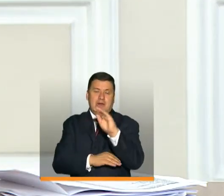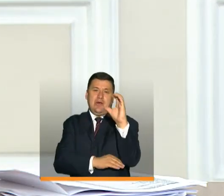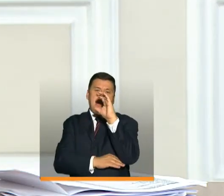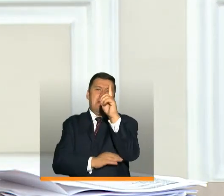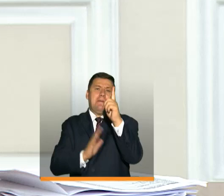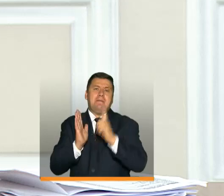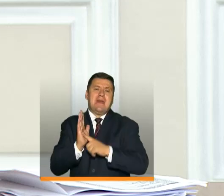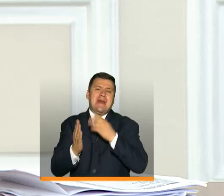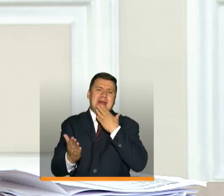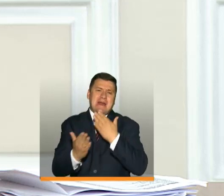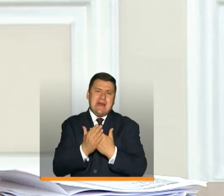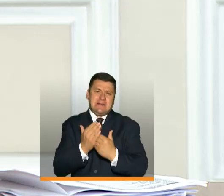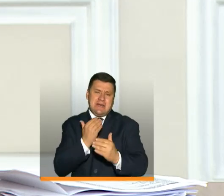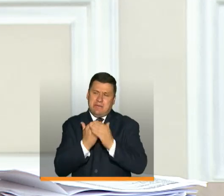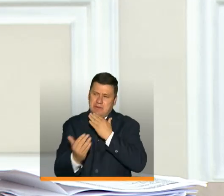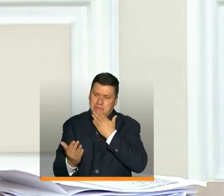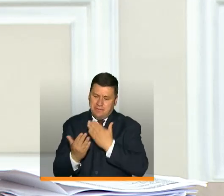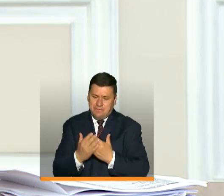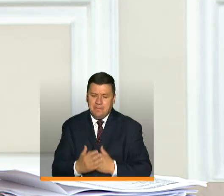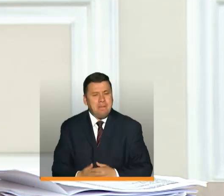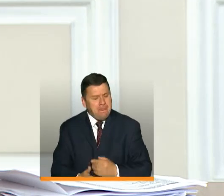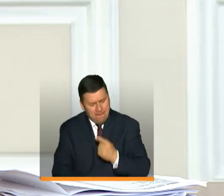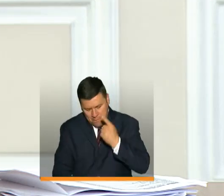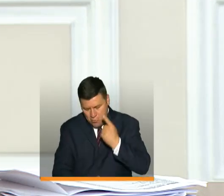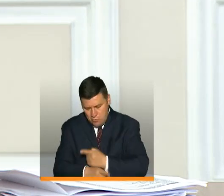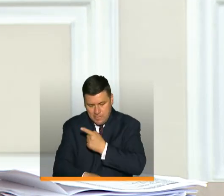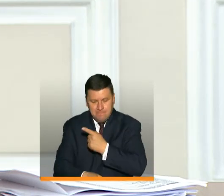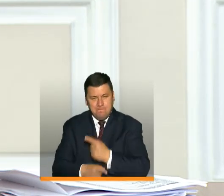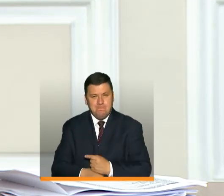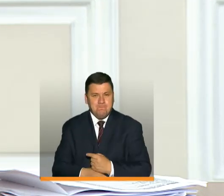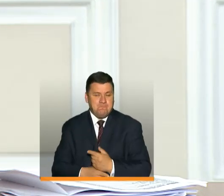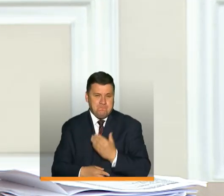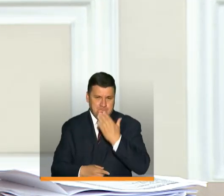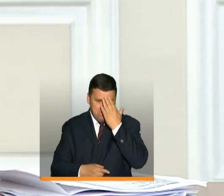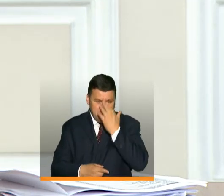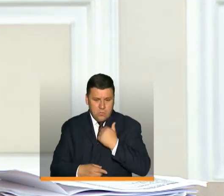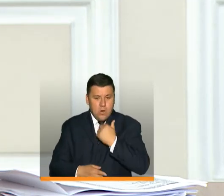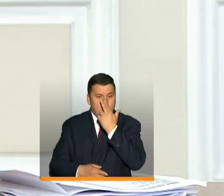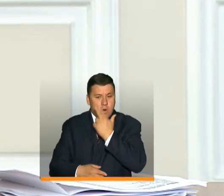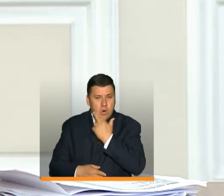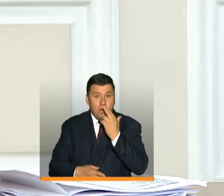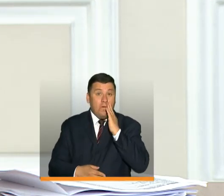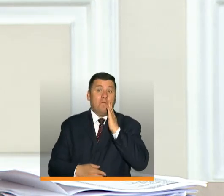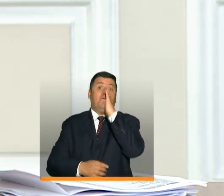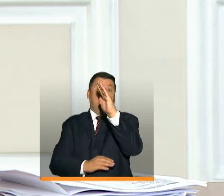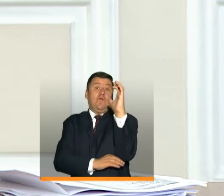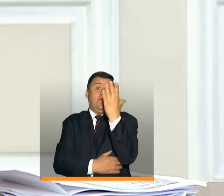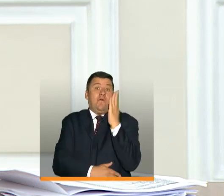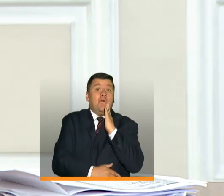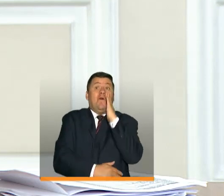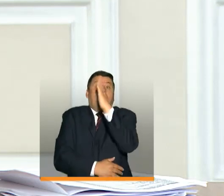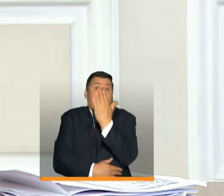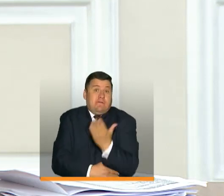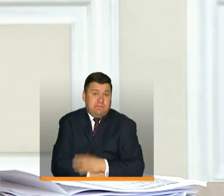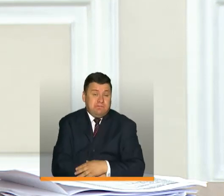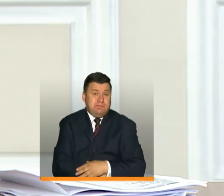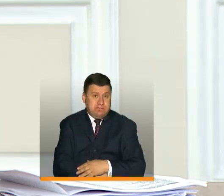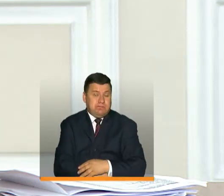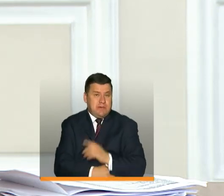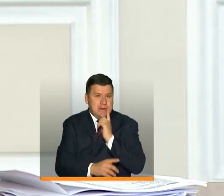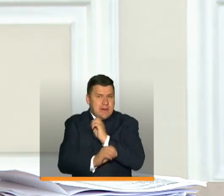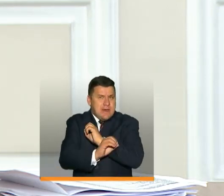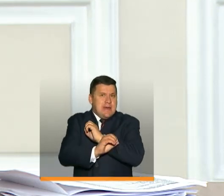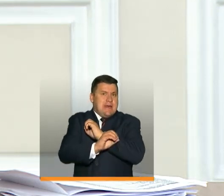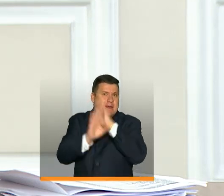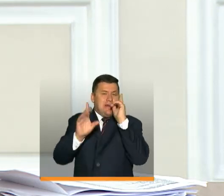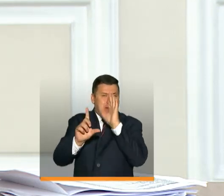Mil gracias por esta invitación. Efectivamente, en este compromiso por el futuro de Colombia, ya se ha presentado muy